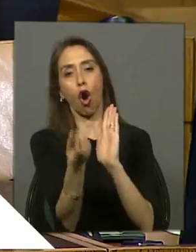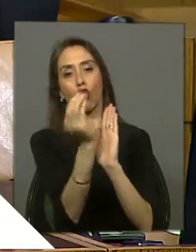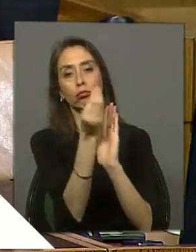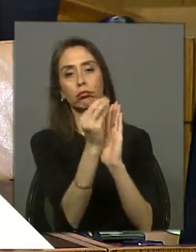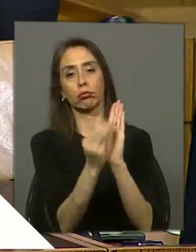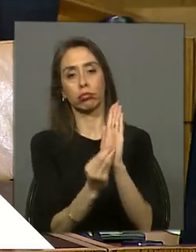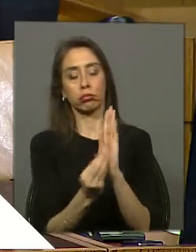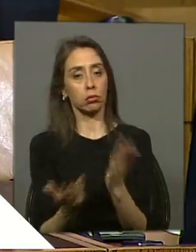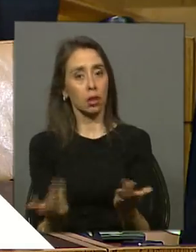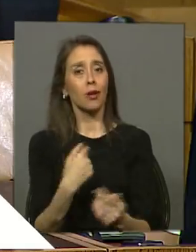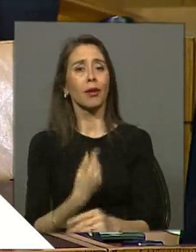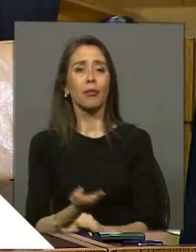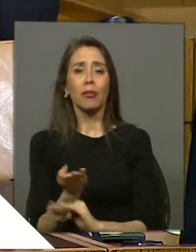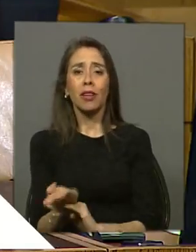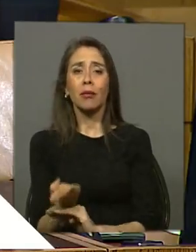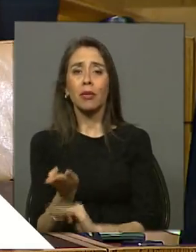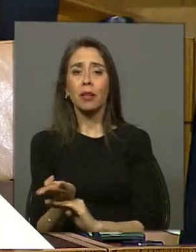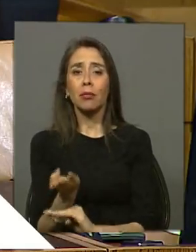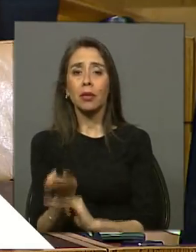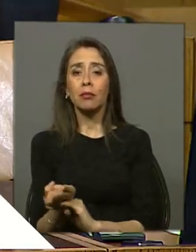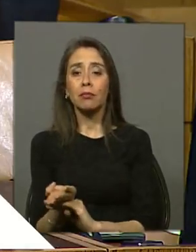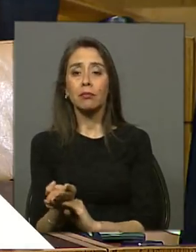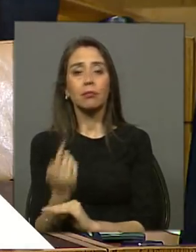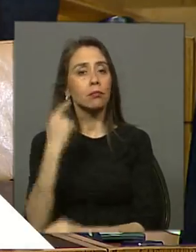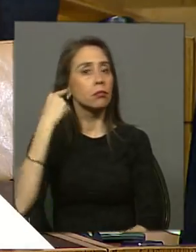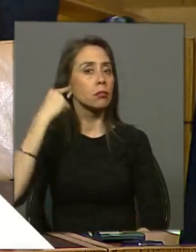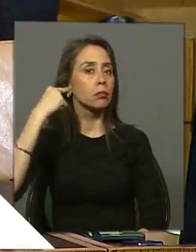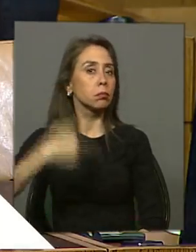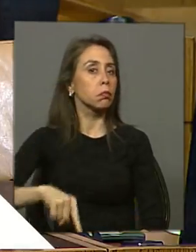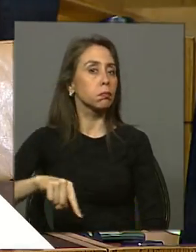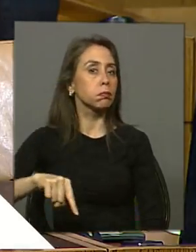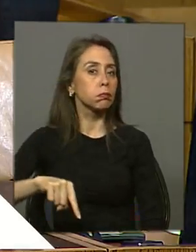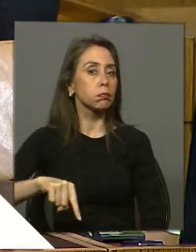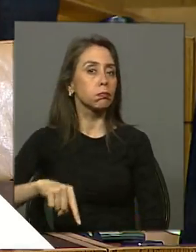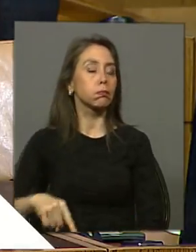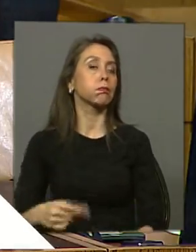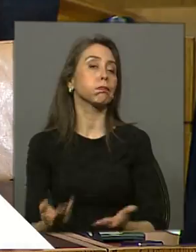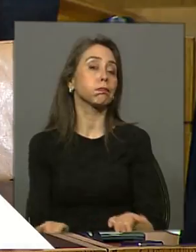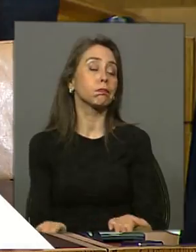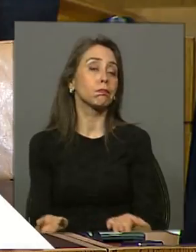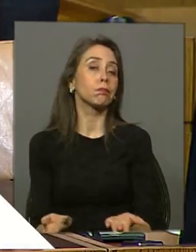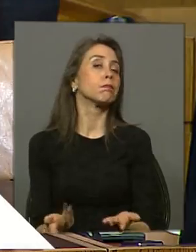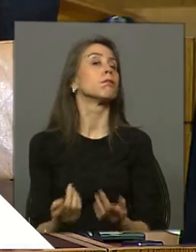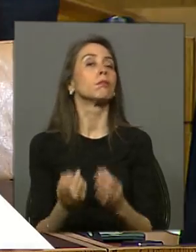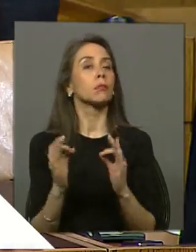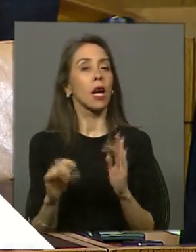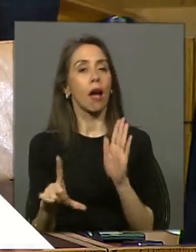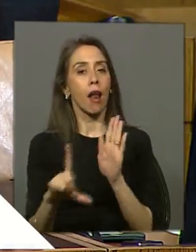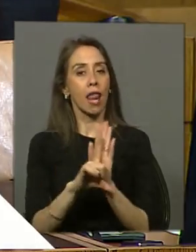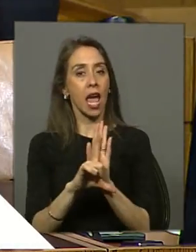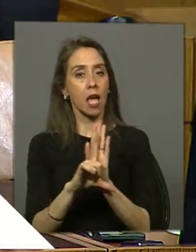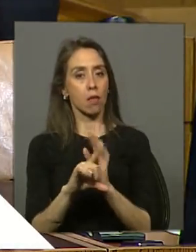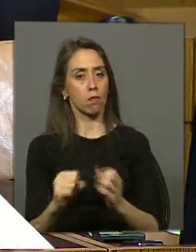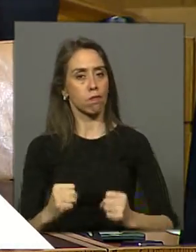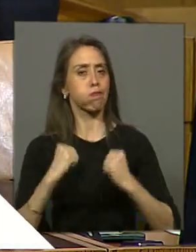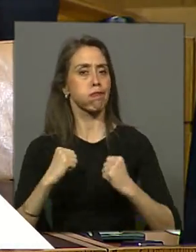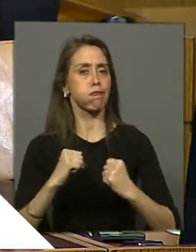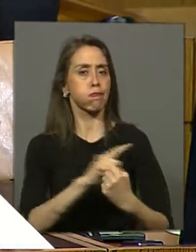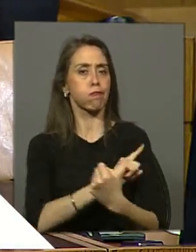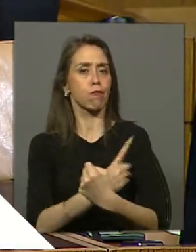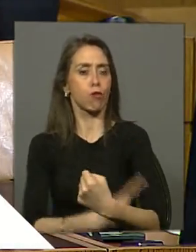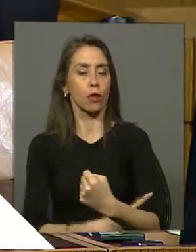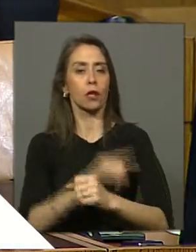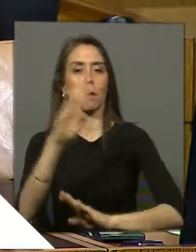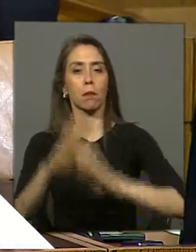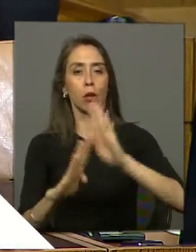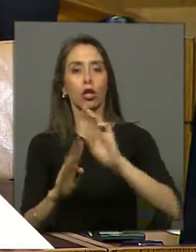humildemente hemos solicitado pero han oído oídos sordos respecto a esta materia para tener una ley robusta y una ley que permita